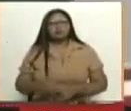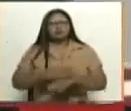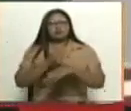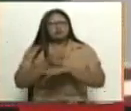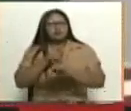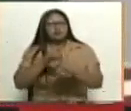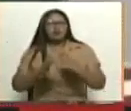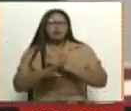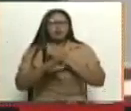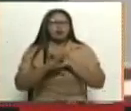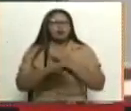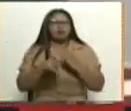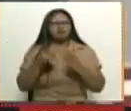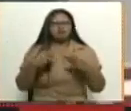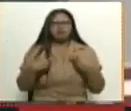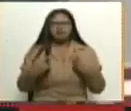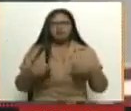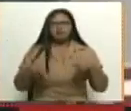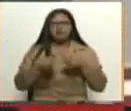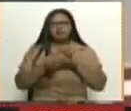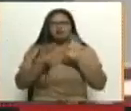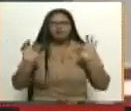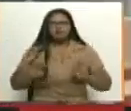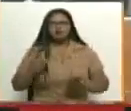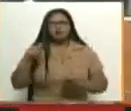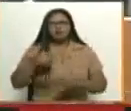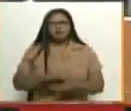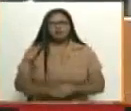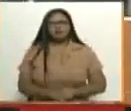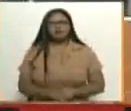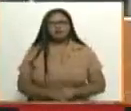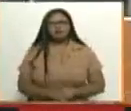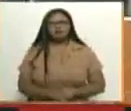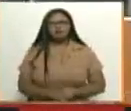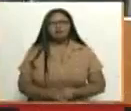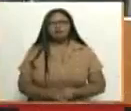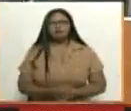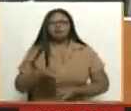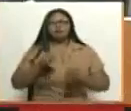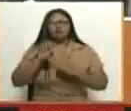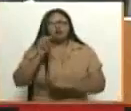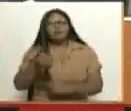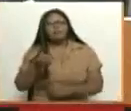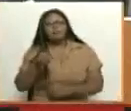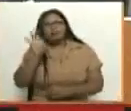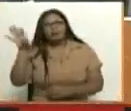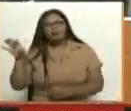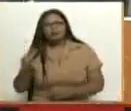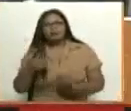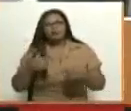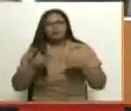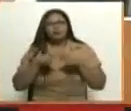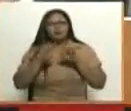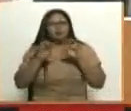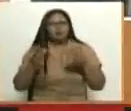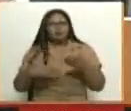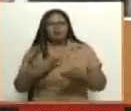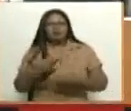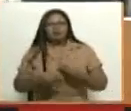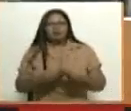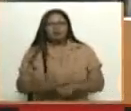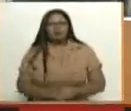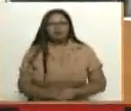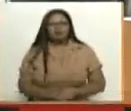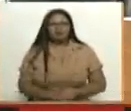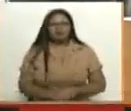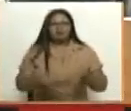del bloqueo que tuvo Irán, Irán es uno de los pocos países que puede hacer el ciclo completo de refinación del petróleo. O sea, Irán es uno de los pocos países